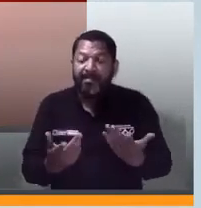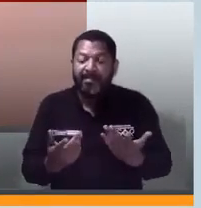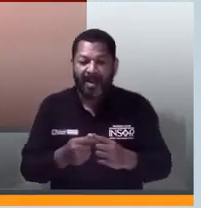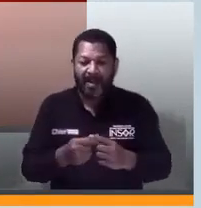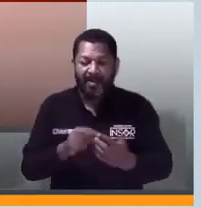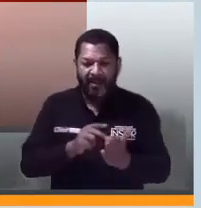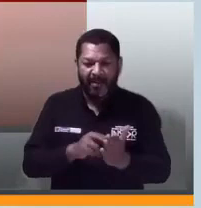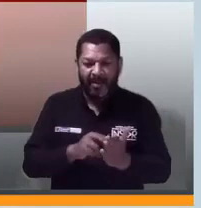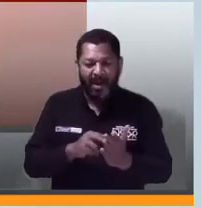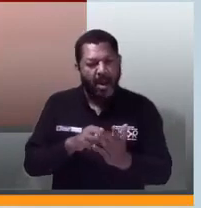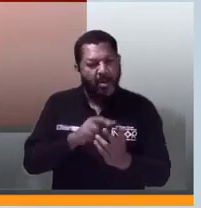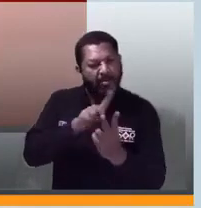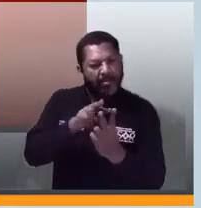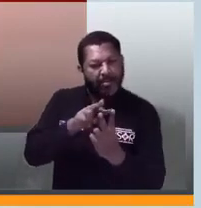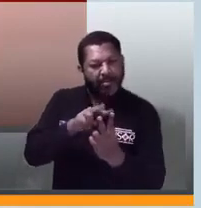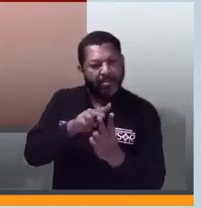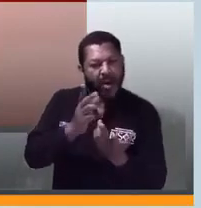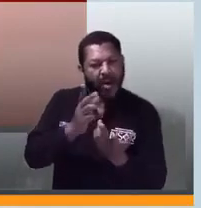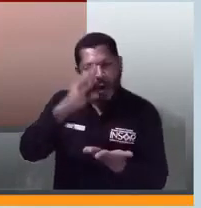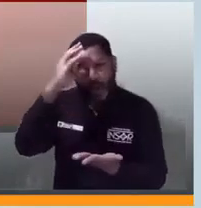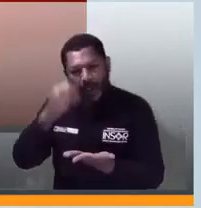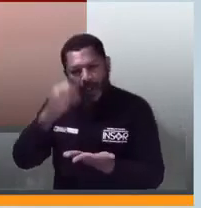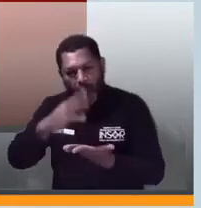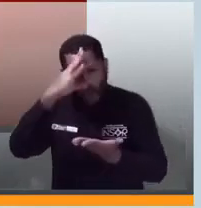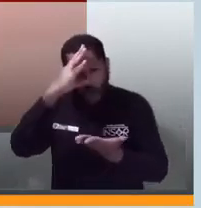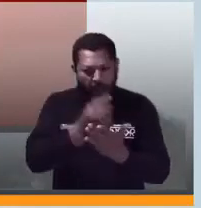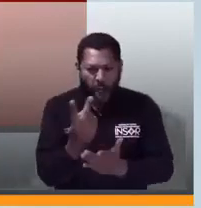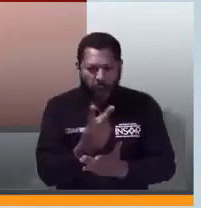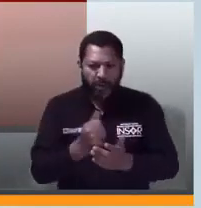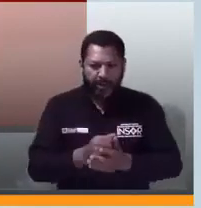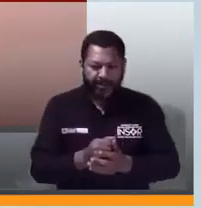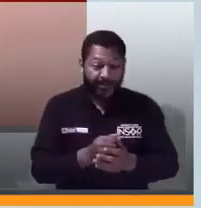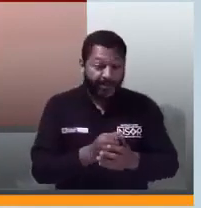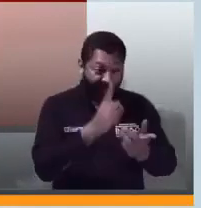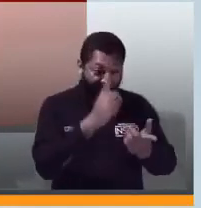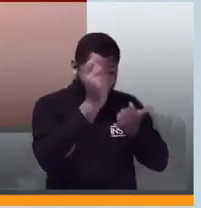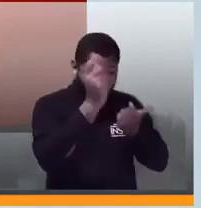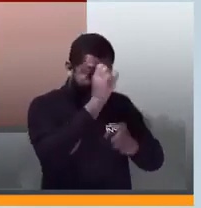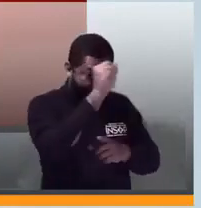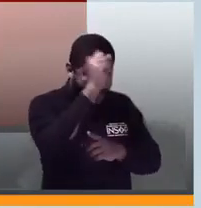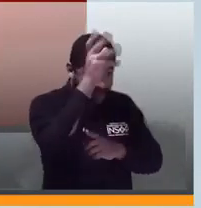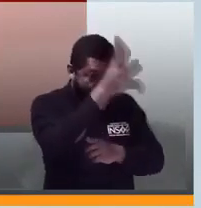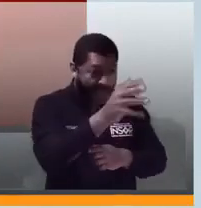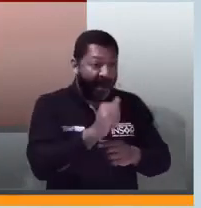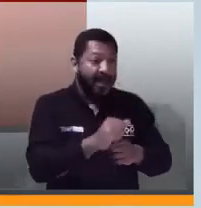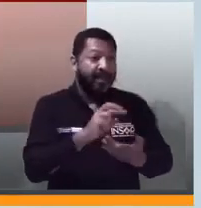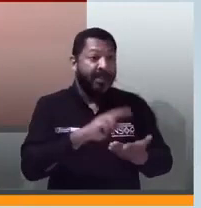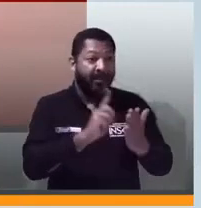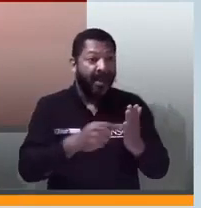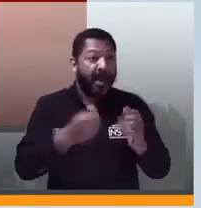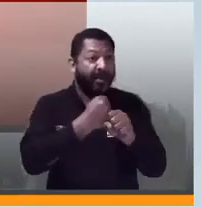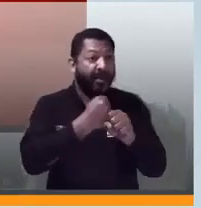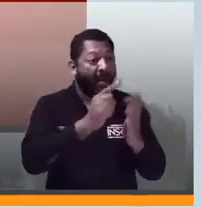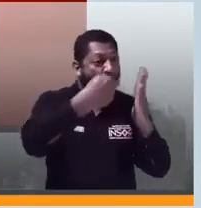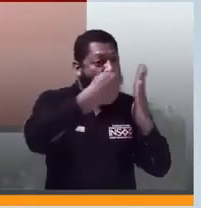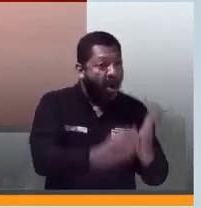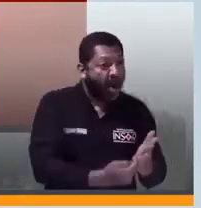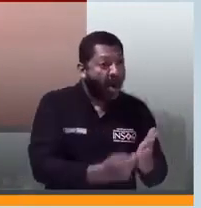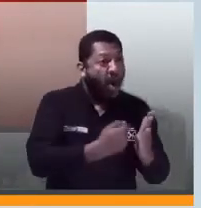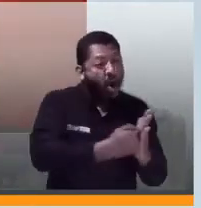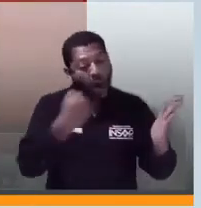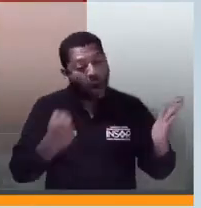queremos tener dos puntos de vista. Uno, de todas estas estrategias didácticas, sincrónicas y